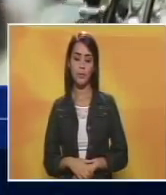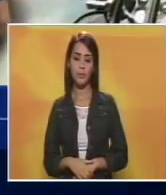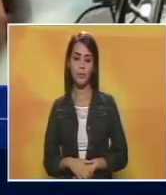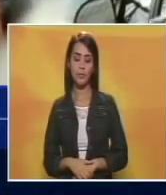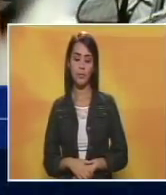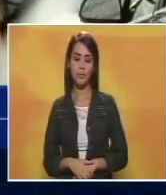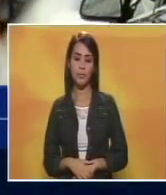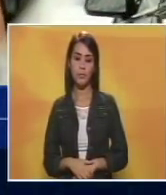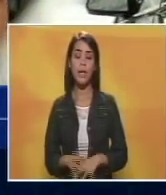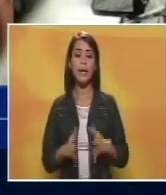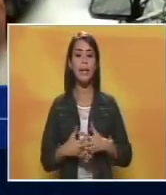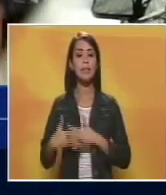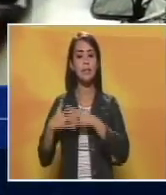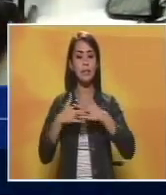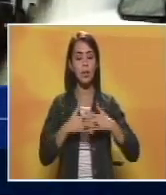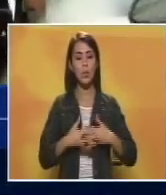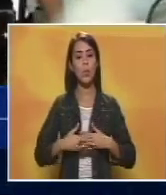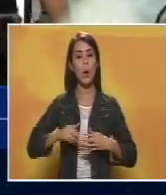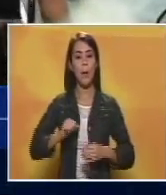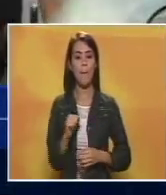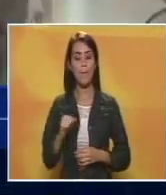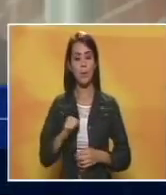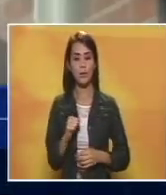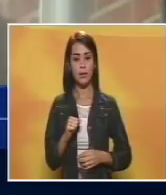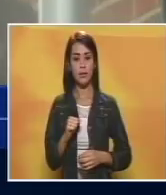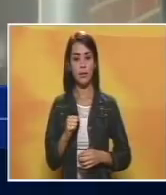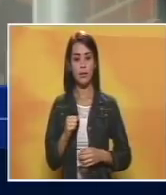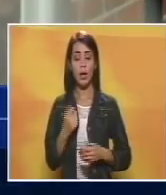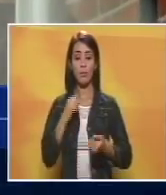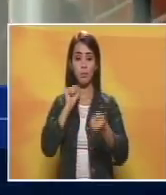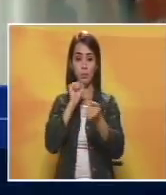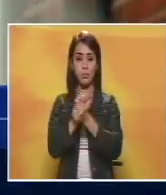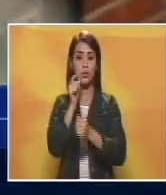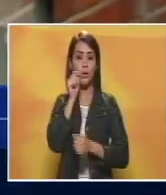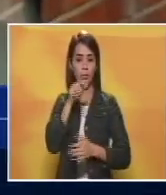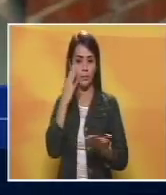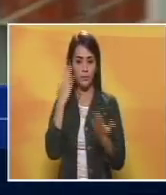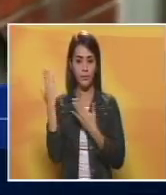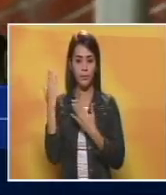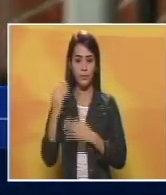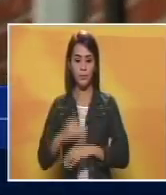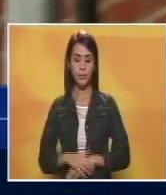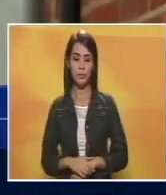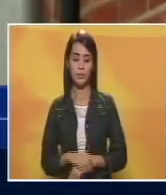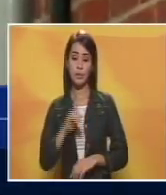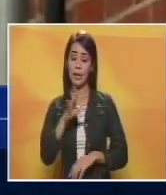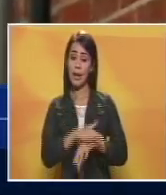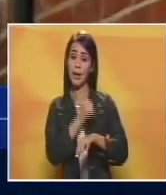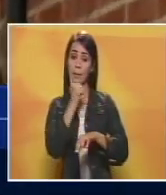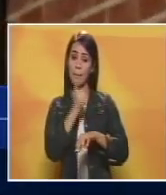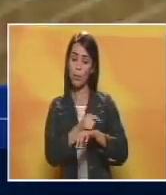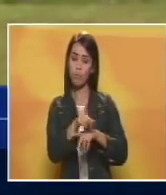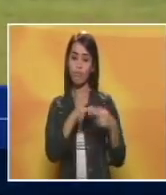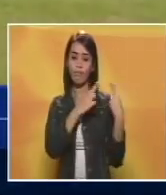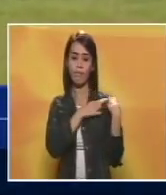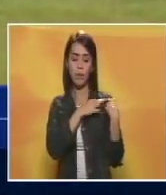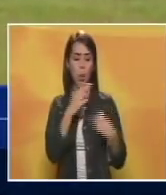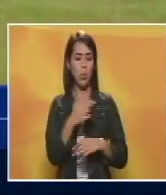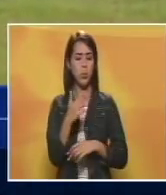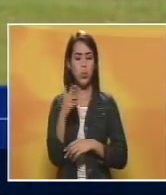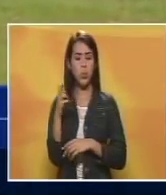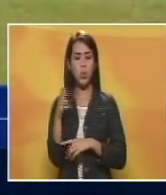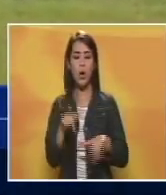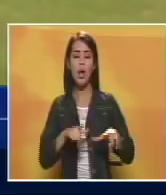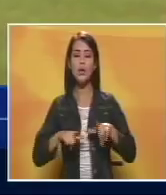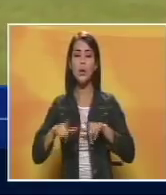En Estados Unidos, la policía de Nashville, Tennessee, detuvo a Travis Jeffrey Raikin, presunto autor de un tiroteo de este domingo